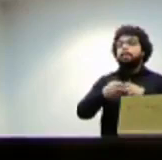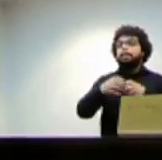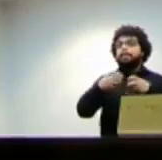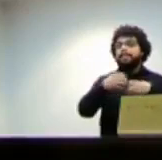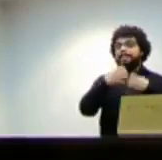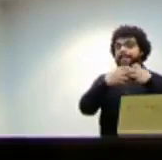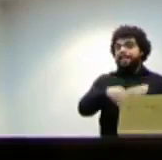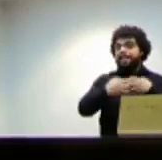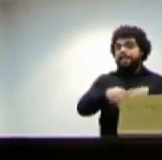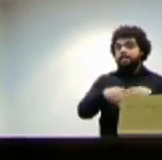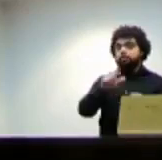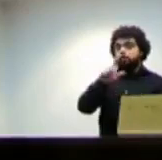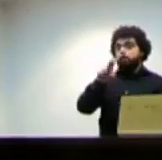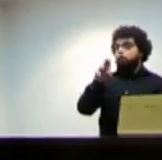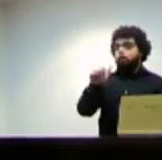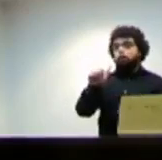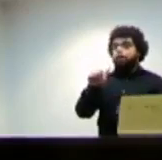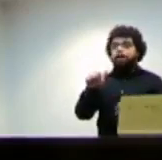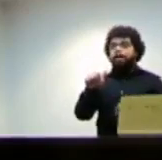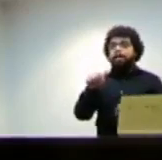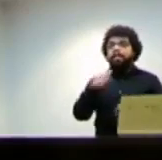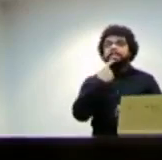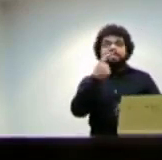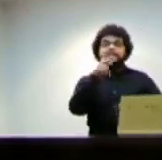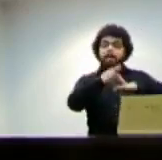al pueblo de Puerto Rico que ellos no lo sabían.